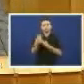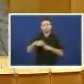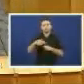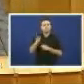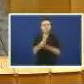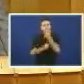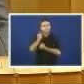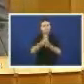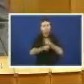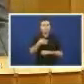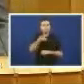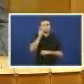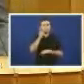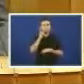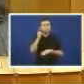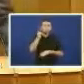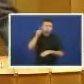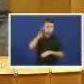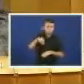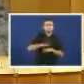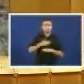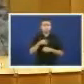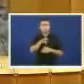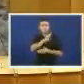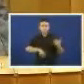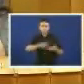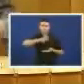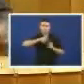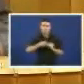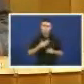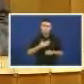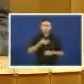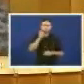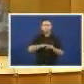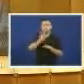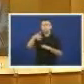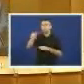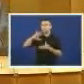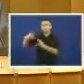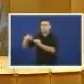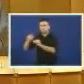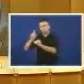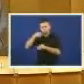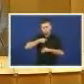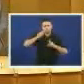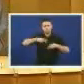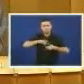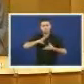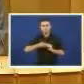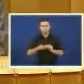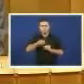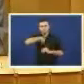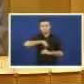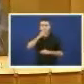únicamente para un mercado abstracto e tan global como alleo o noso goberno está decididamente comprometido coa